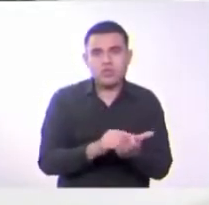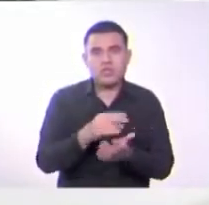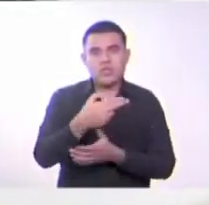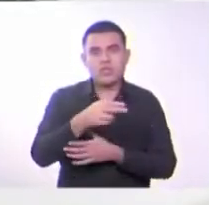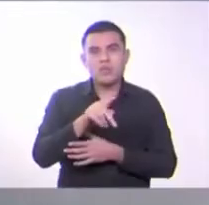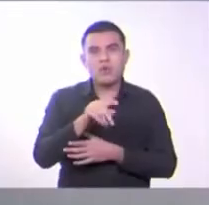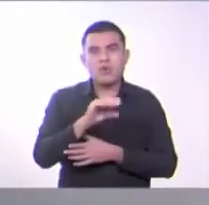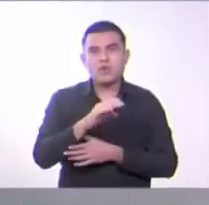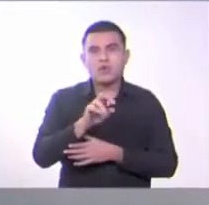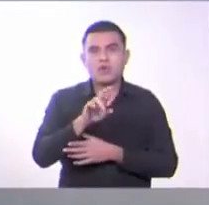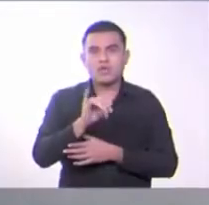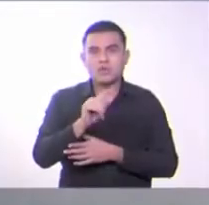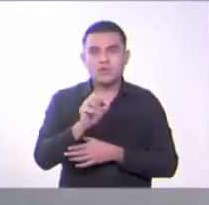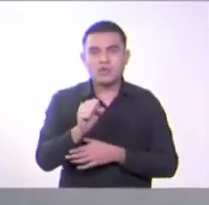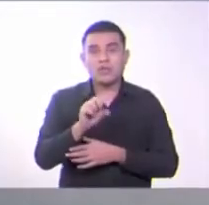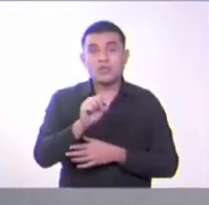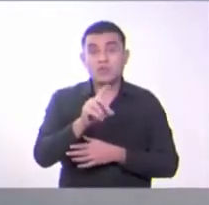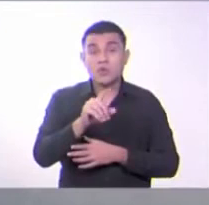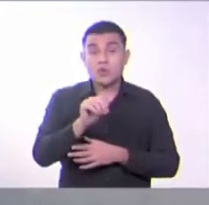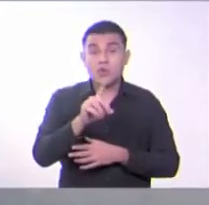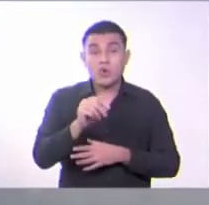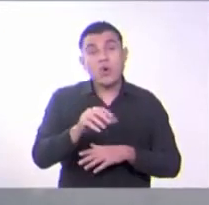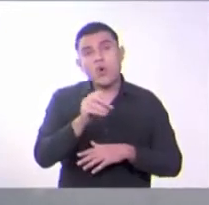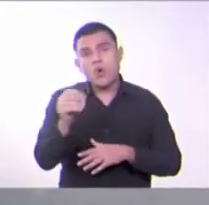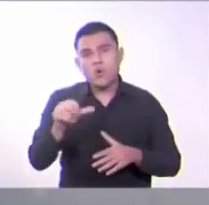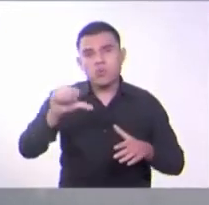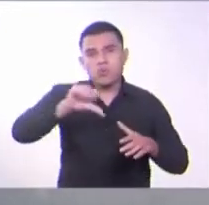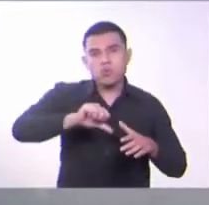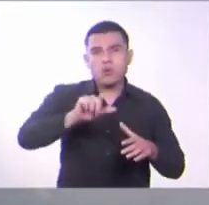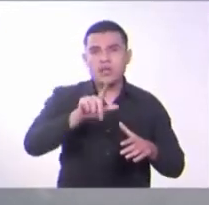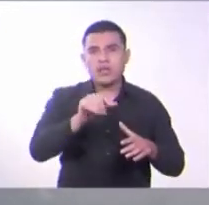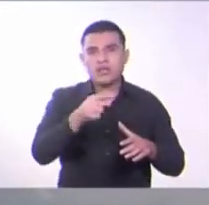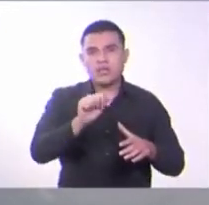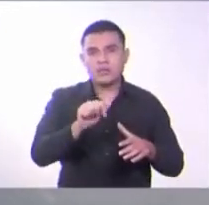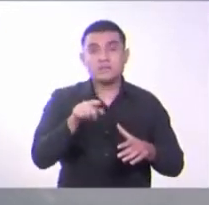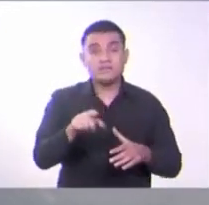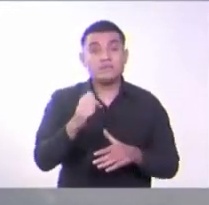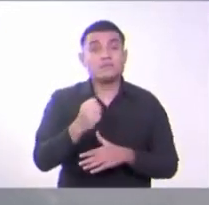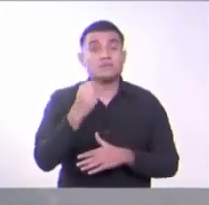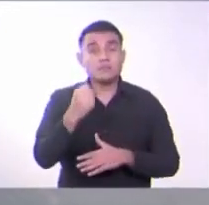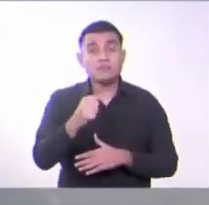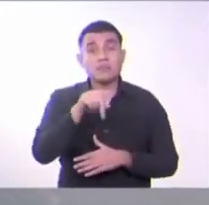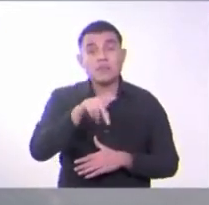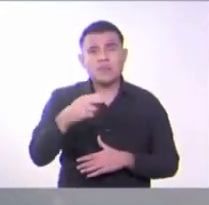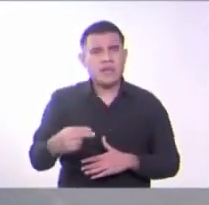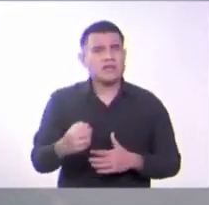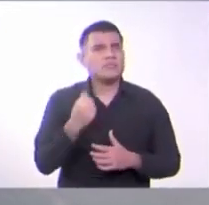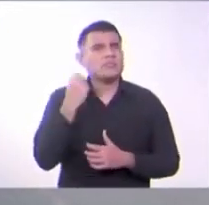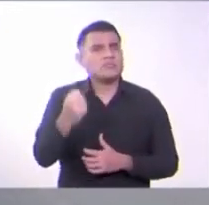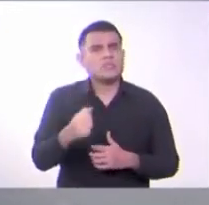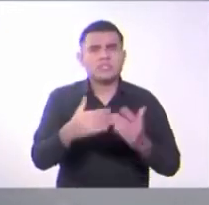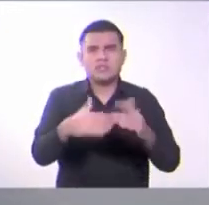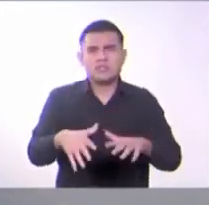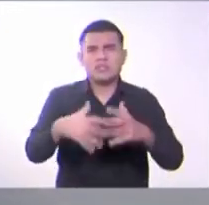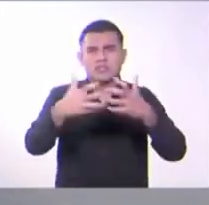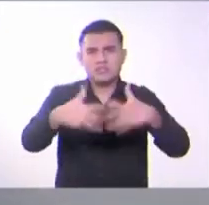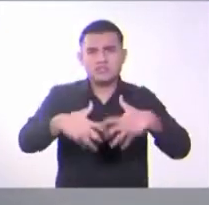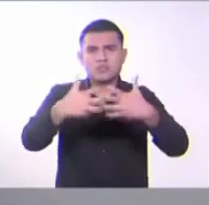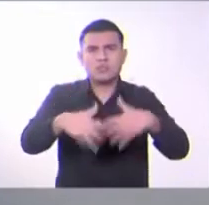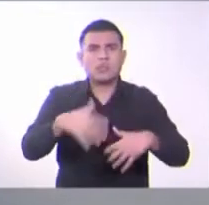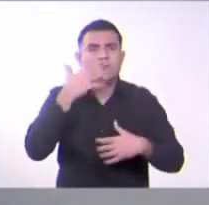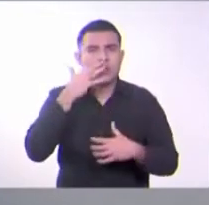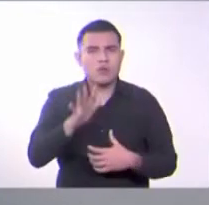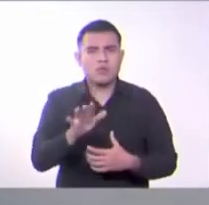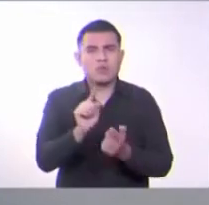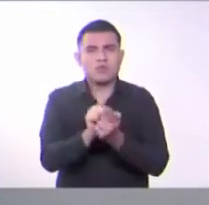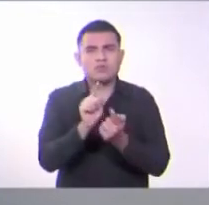lejía. La determinación del pH es de gran importancia en diferentes industrias. Por ejemplo, conociendo